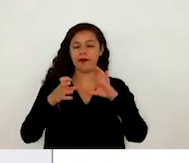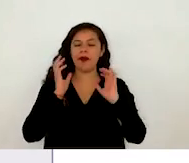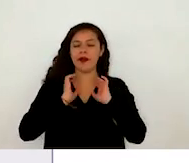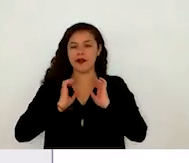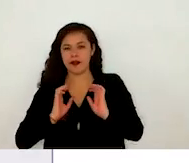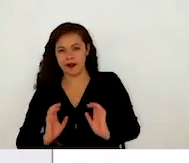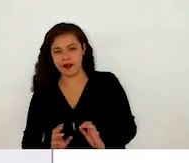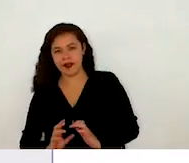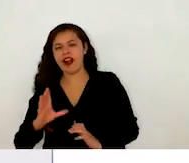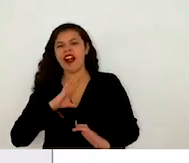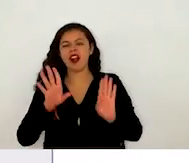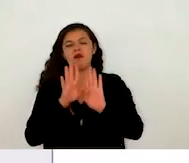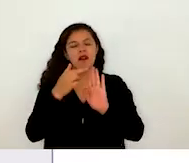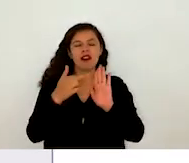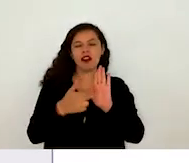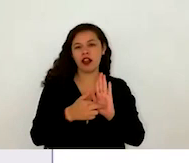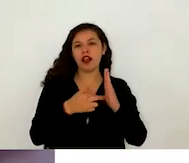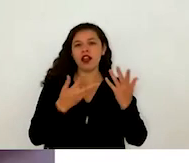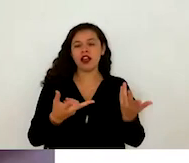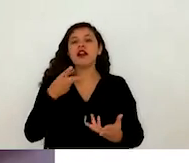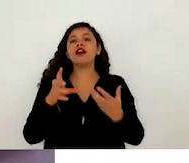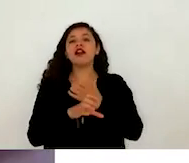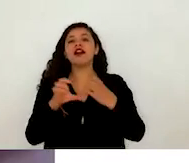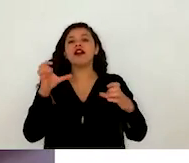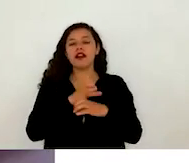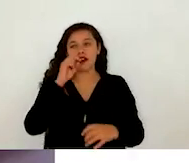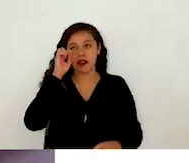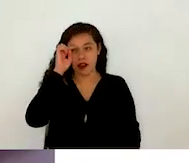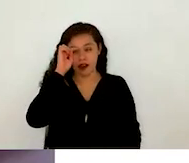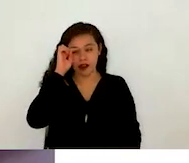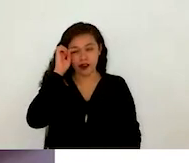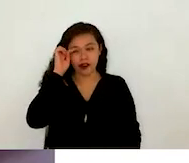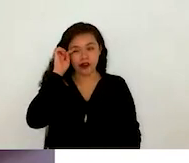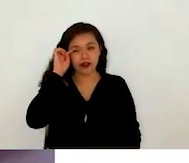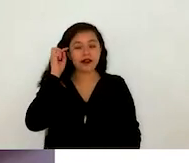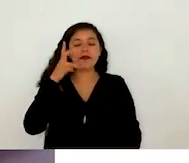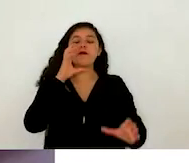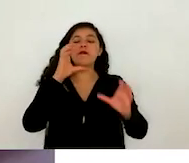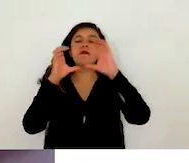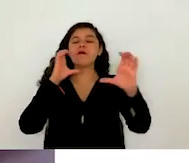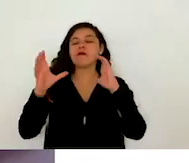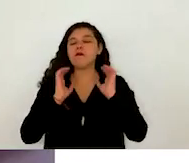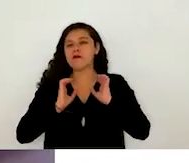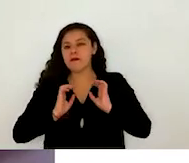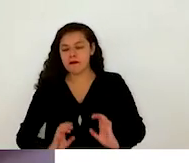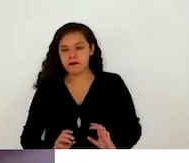falta un título está estos elementos que tienen que ver con la comunicación no verbal y toda esta comunicación no verbal